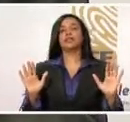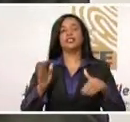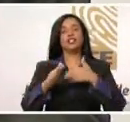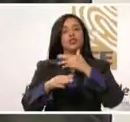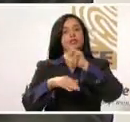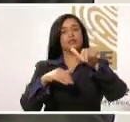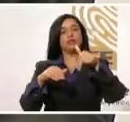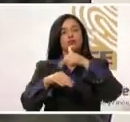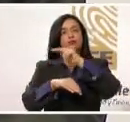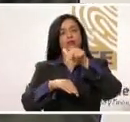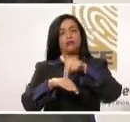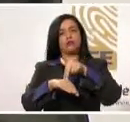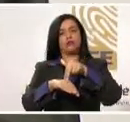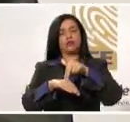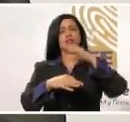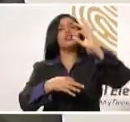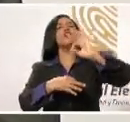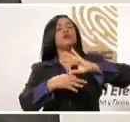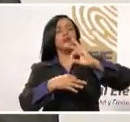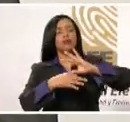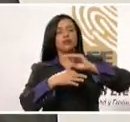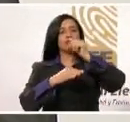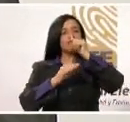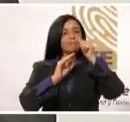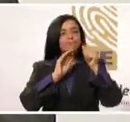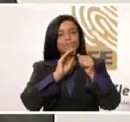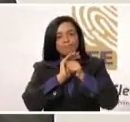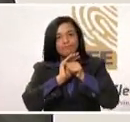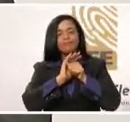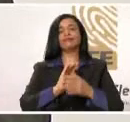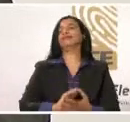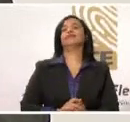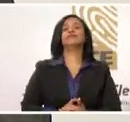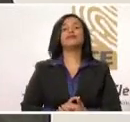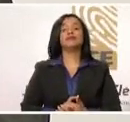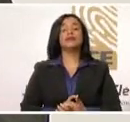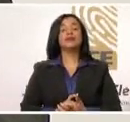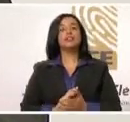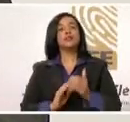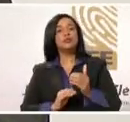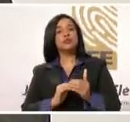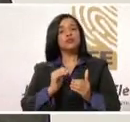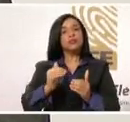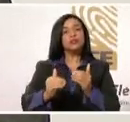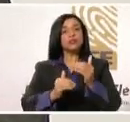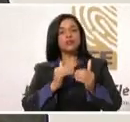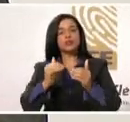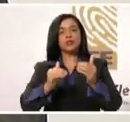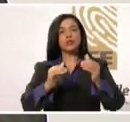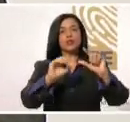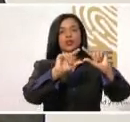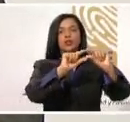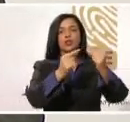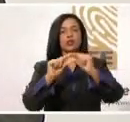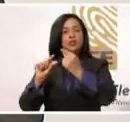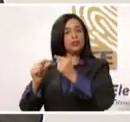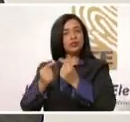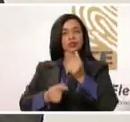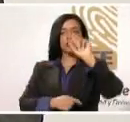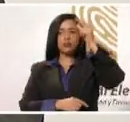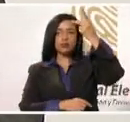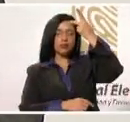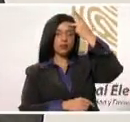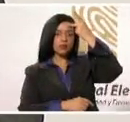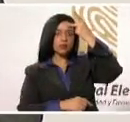universal y voto secreto, un sistema estructurado de partidos políticos